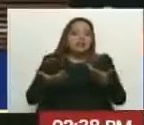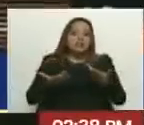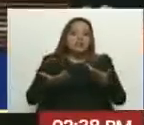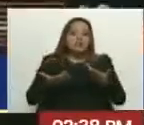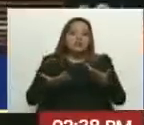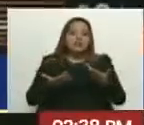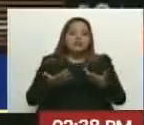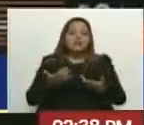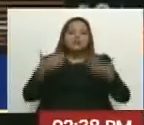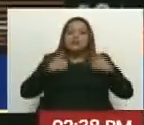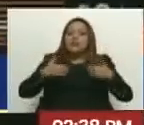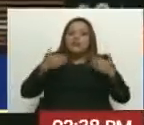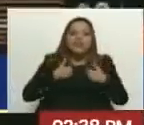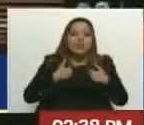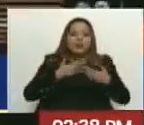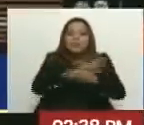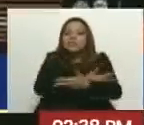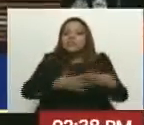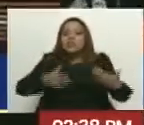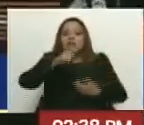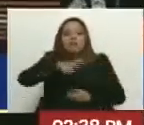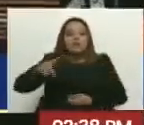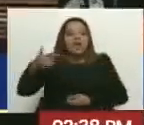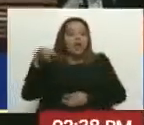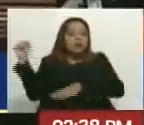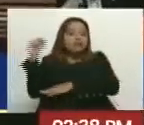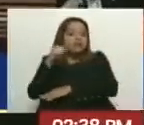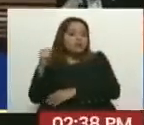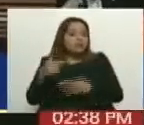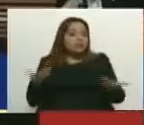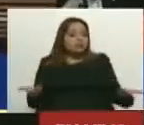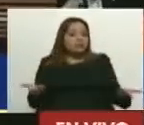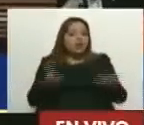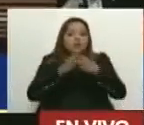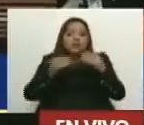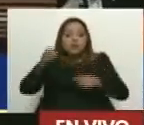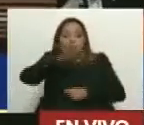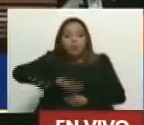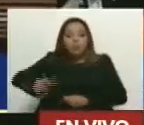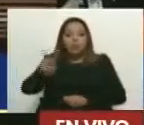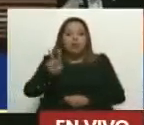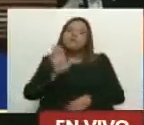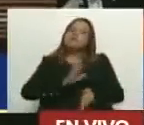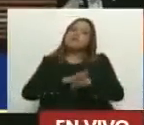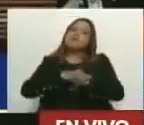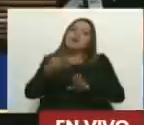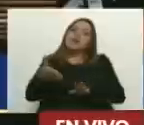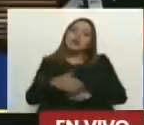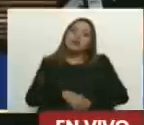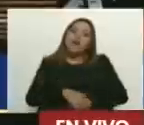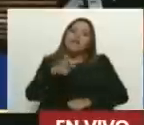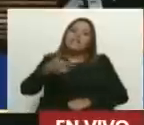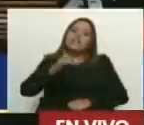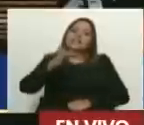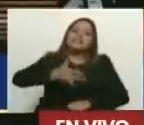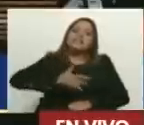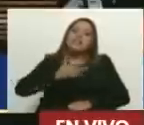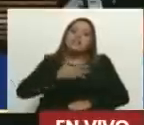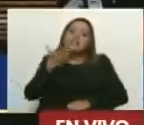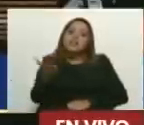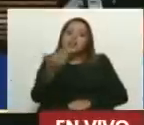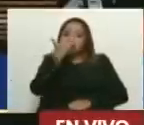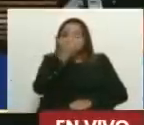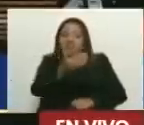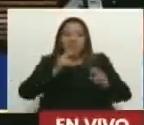estos ataques, millones de personas, todo el país. ¿Por qué? Porque bueno, aquí hay sensibilidad frente